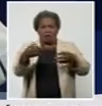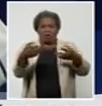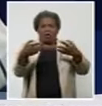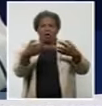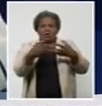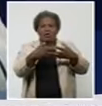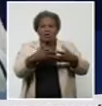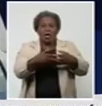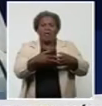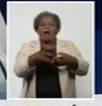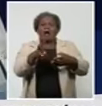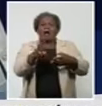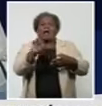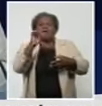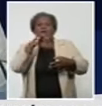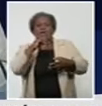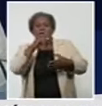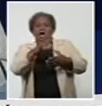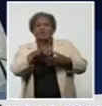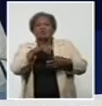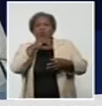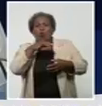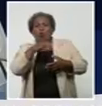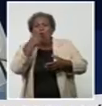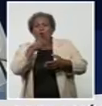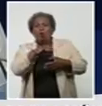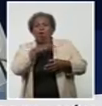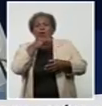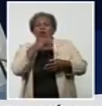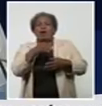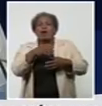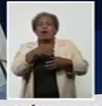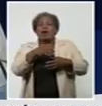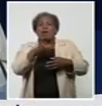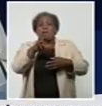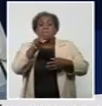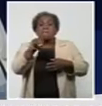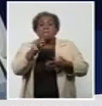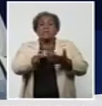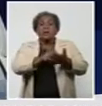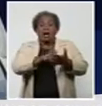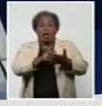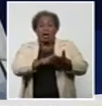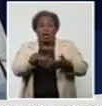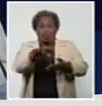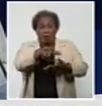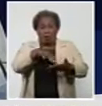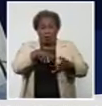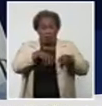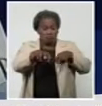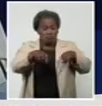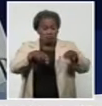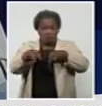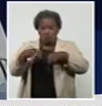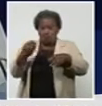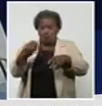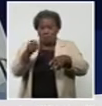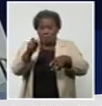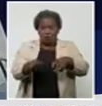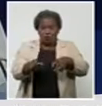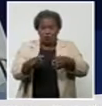Azul, con el mercado que está ahí, que todos sabemos que es una zona de mucho movimiento